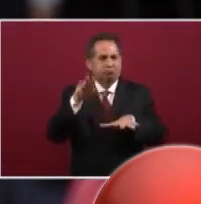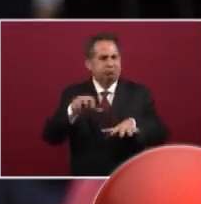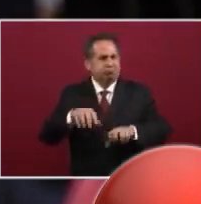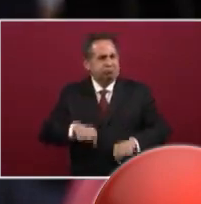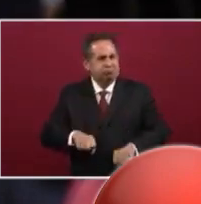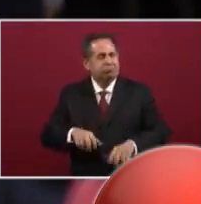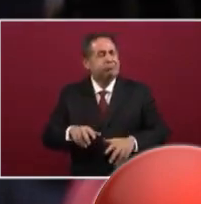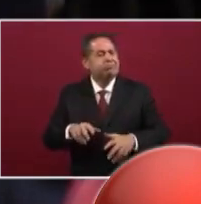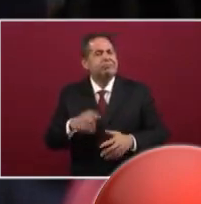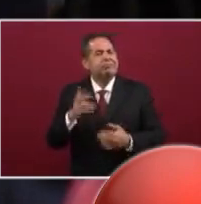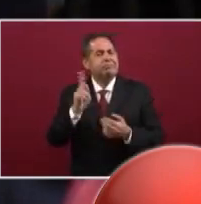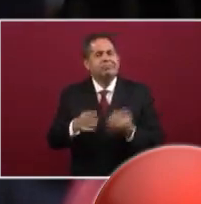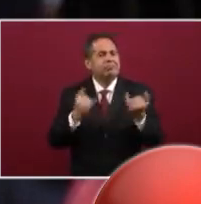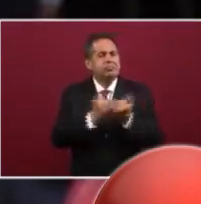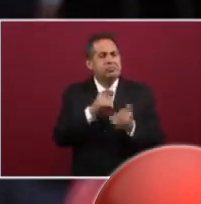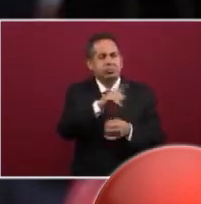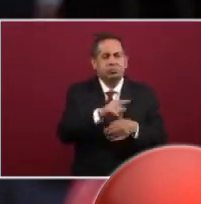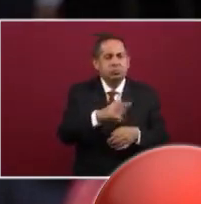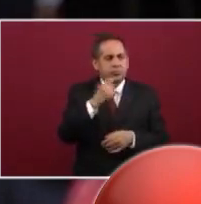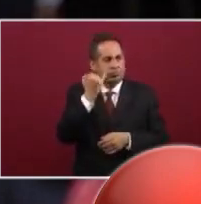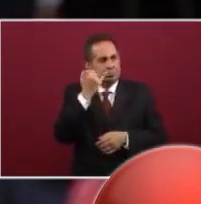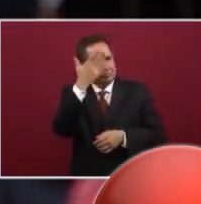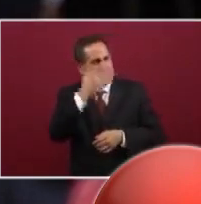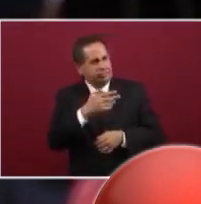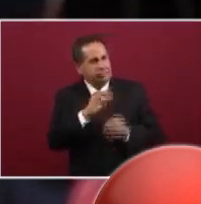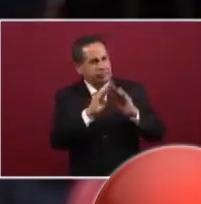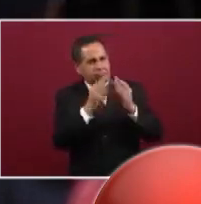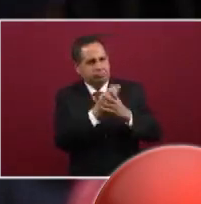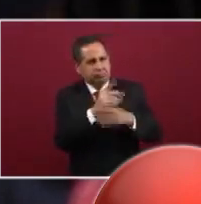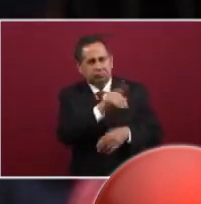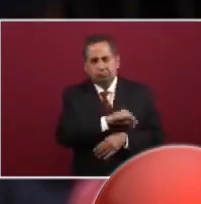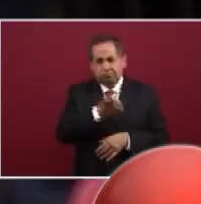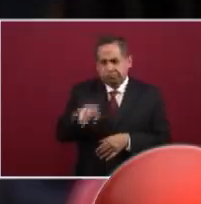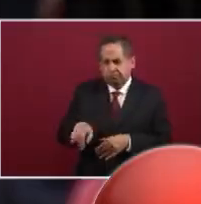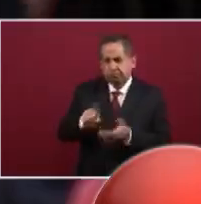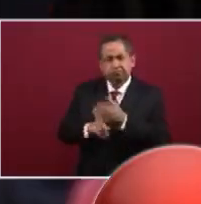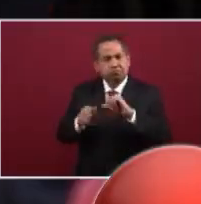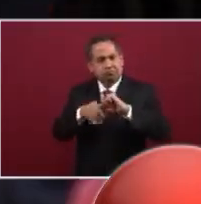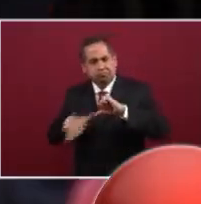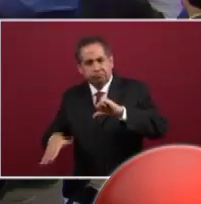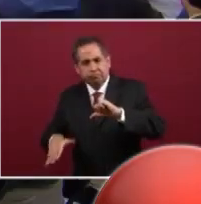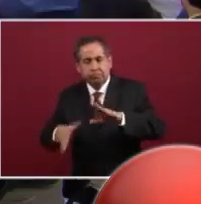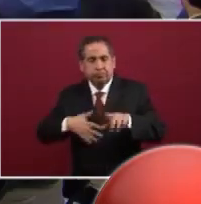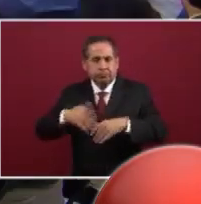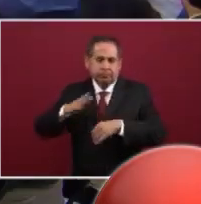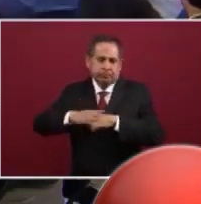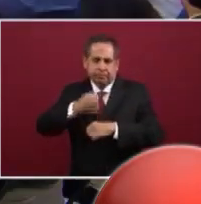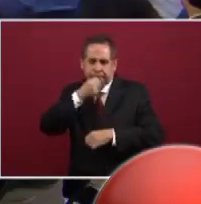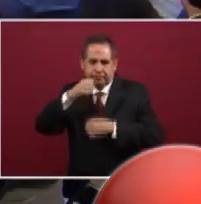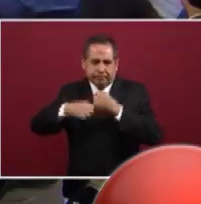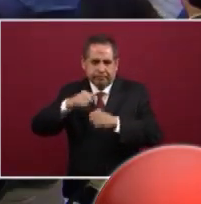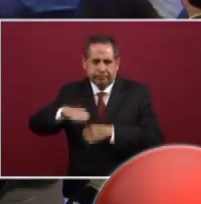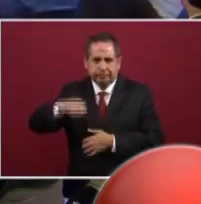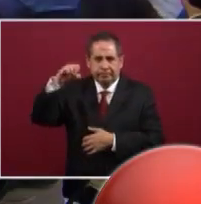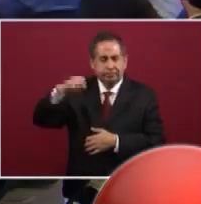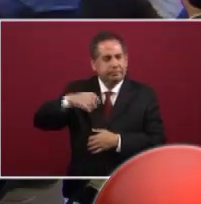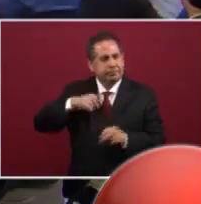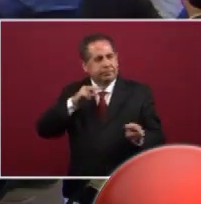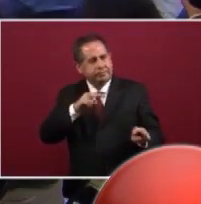tiempo, tal vez bueno, yo no creo que lo vea, yo soy algunos años mayor que usted, y